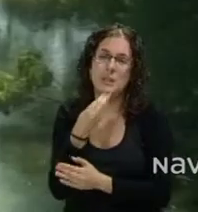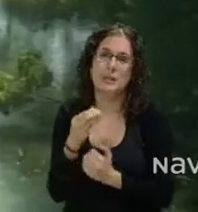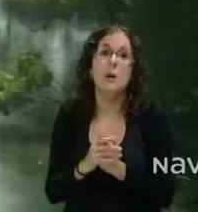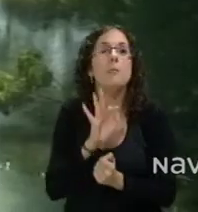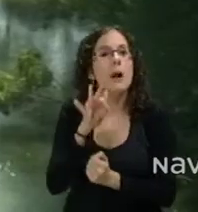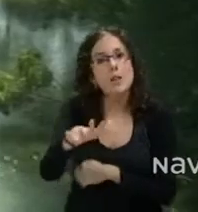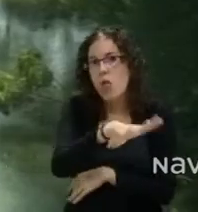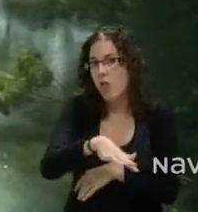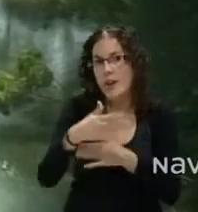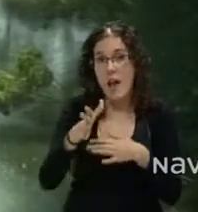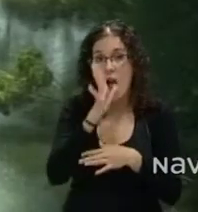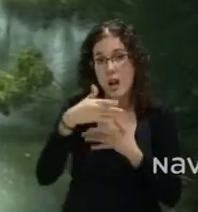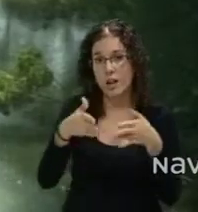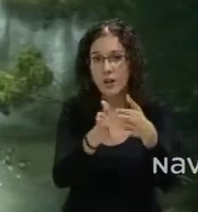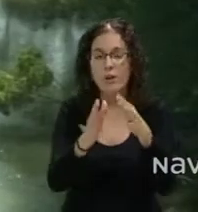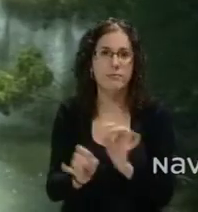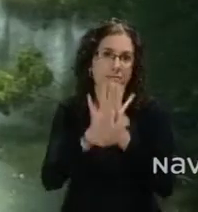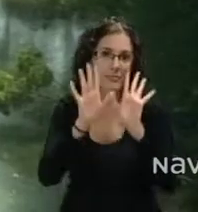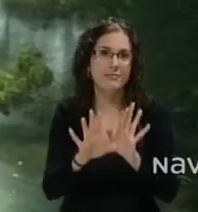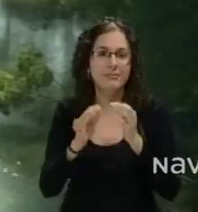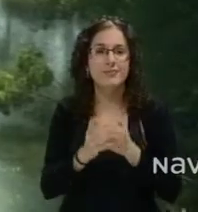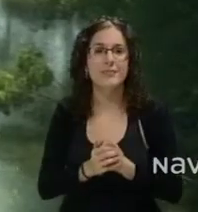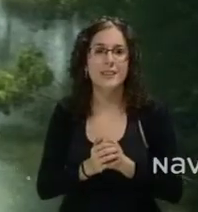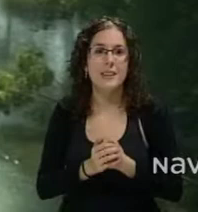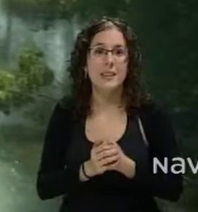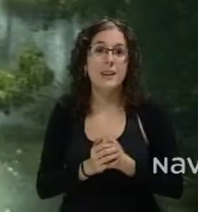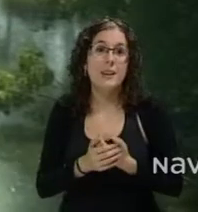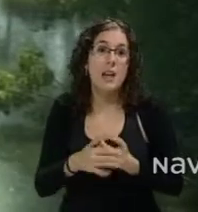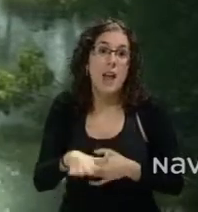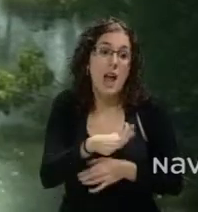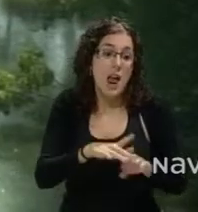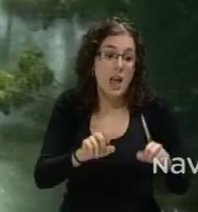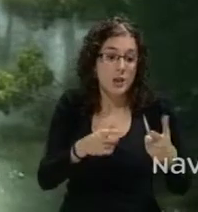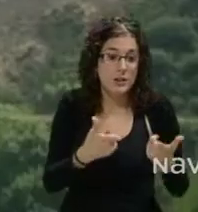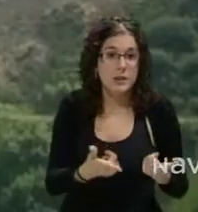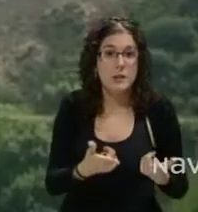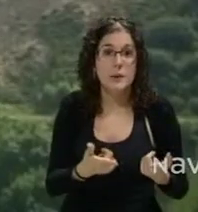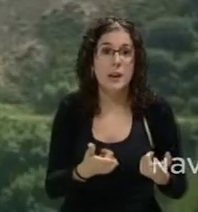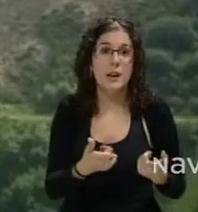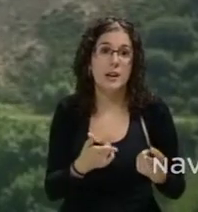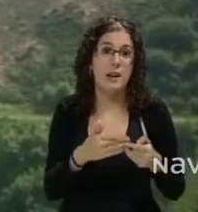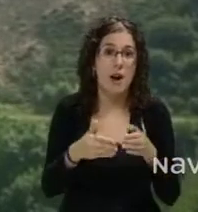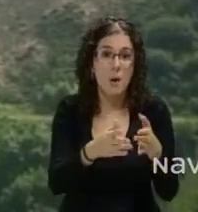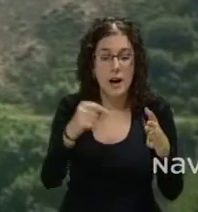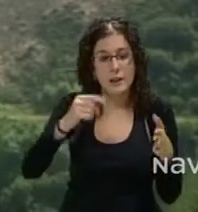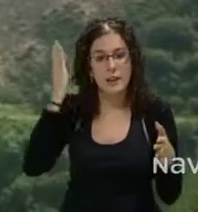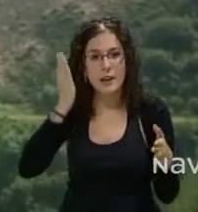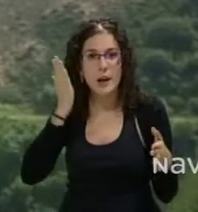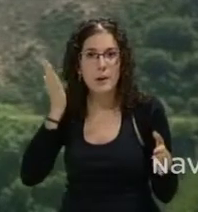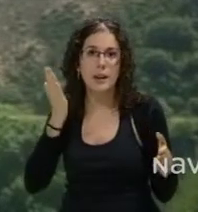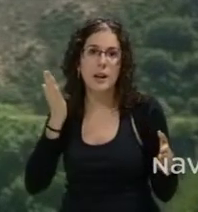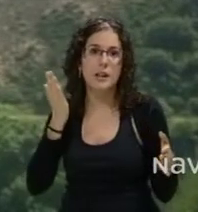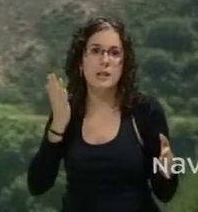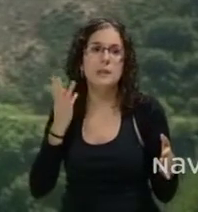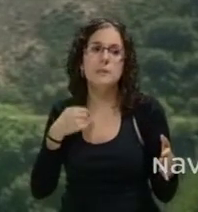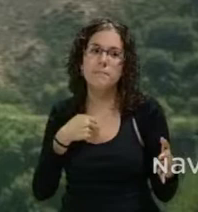zonas del río, que aunque pues bueno, los ecosistemas fluviales han estado siempre en Navarra muy, en los últimos años pues se ha